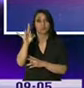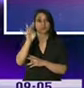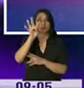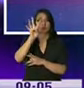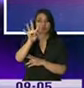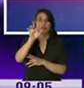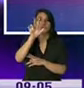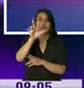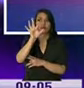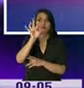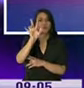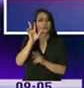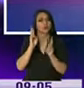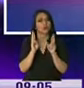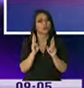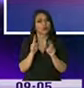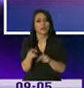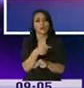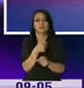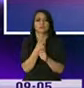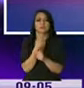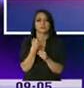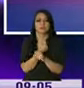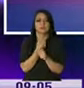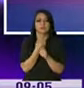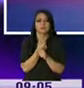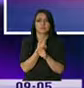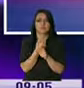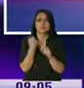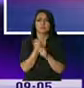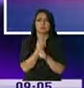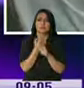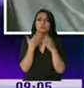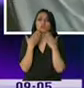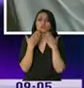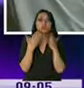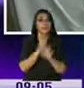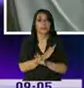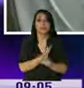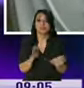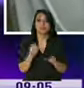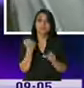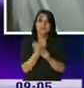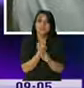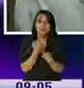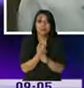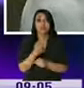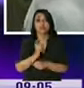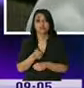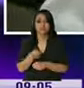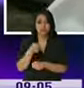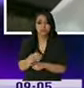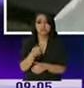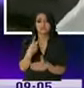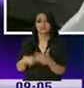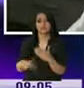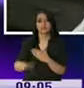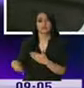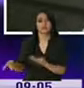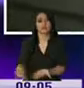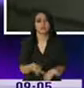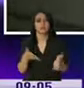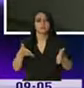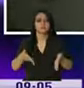098-518-4393. Ojalá le encontremos un trabajo decente. Es todo lo que está pidiendo, un trabajo decente para poder dar a